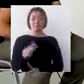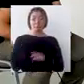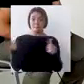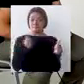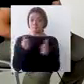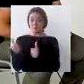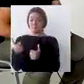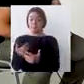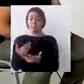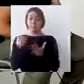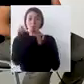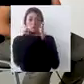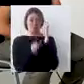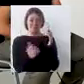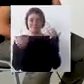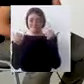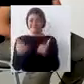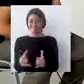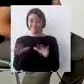ir cerrando, entonces,